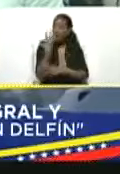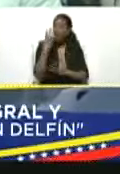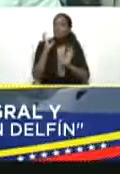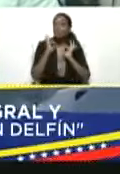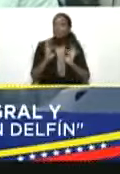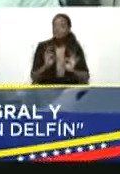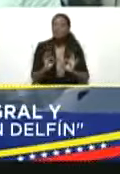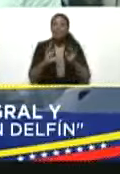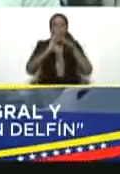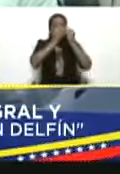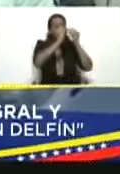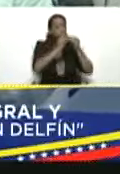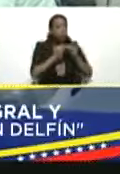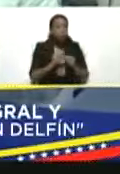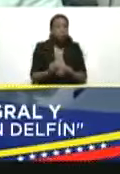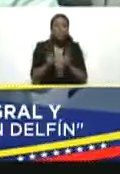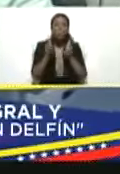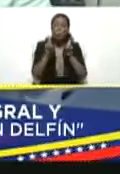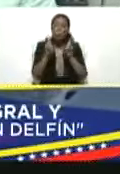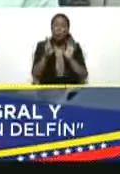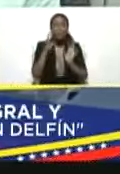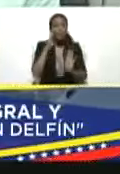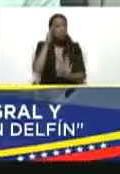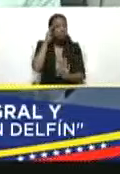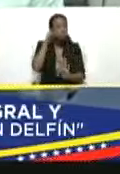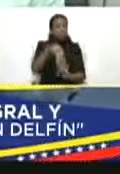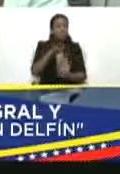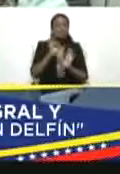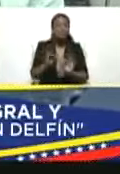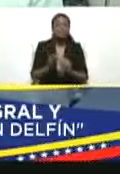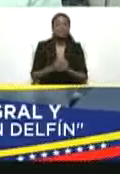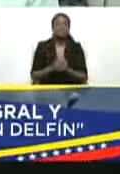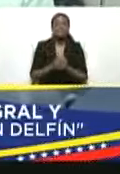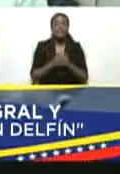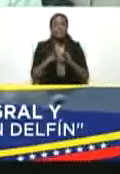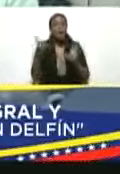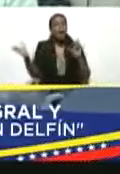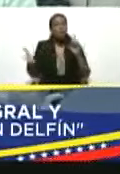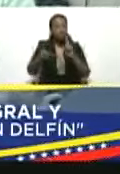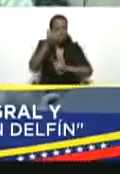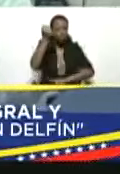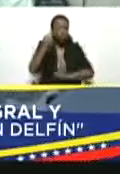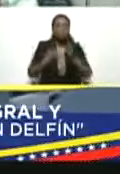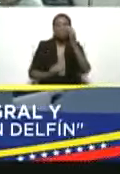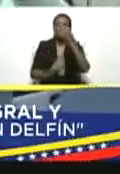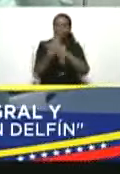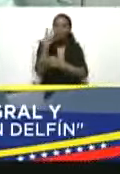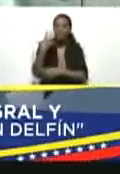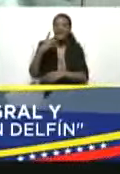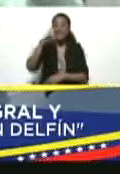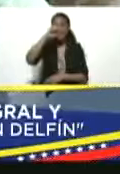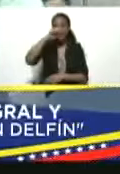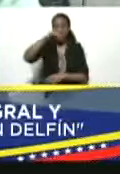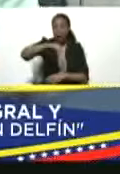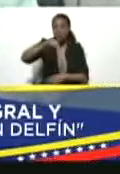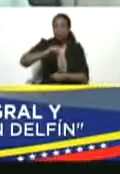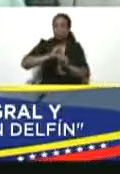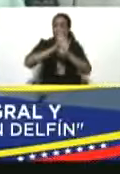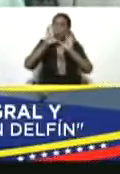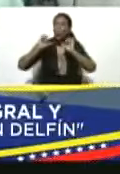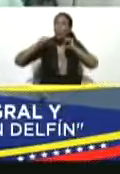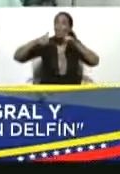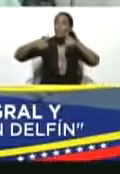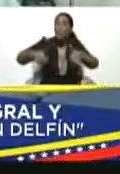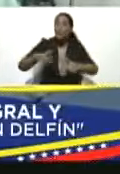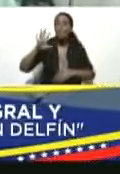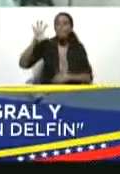Exacto recuperando Exacto porque vamos a tener lo vamos a construir en esta etapa esplendorosa que le